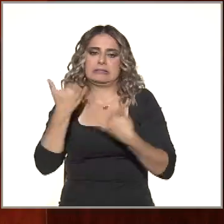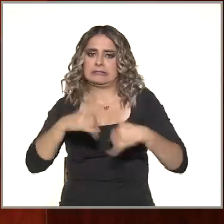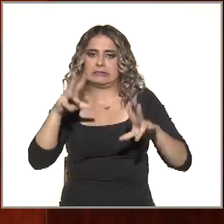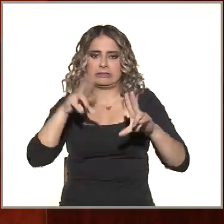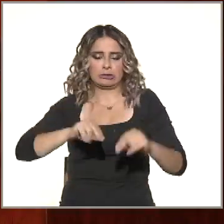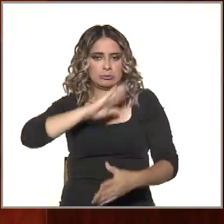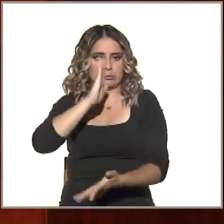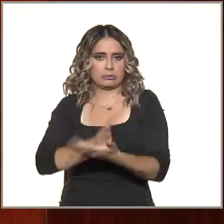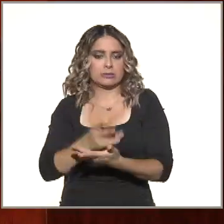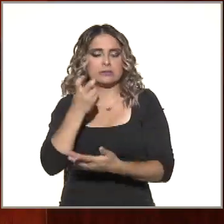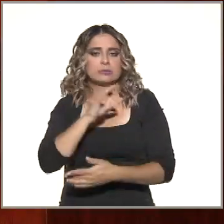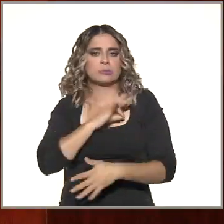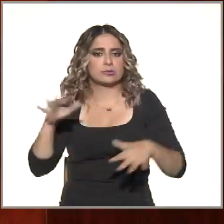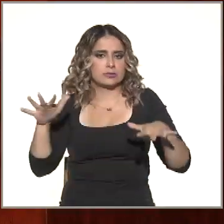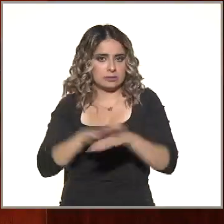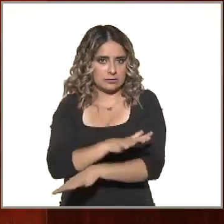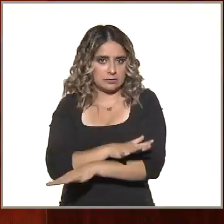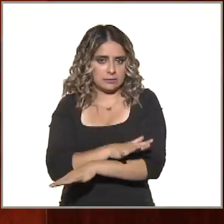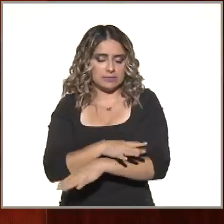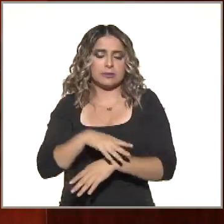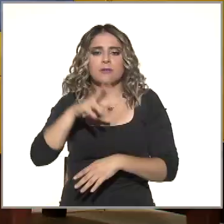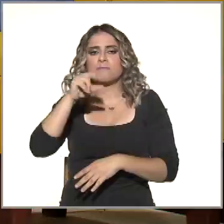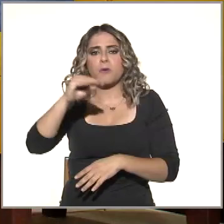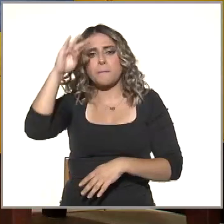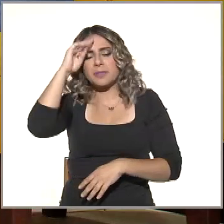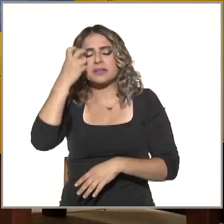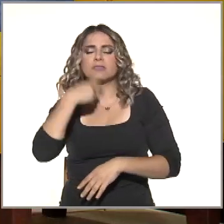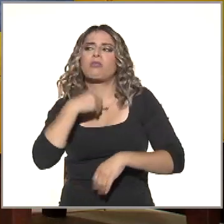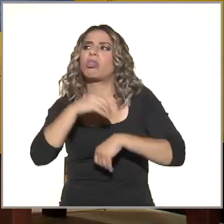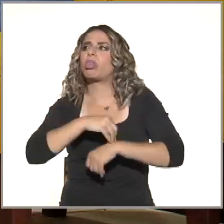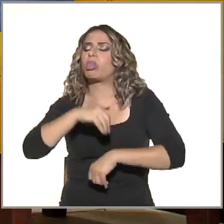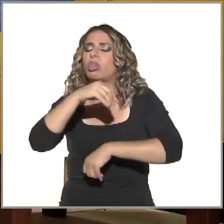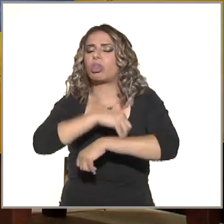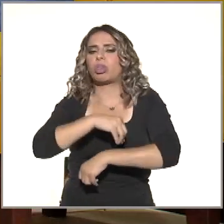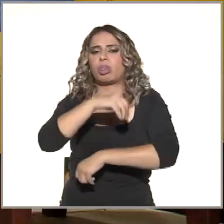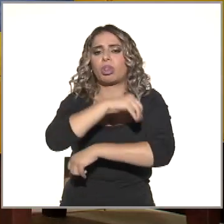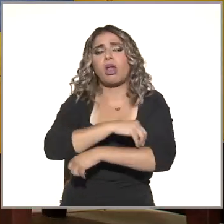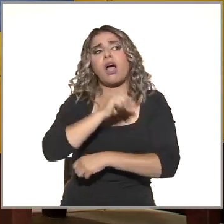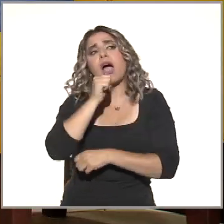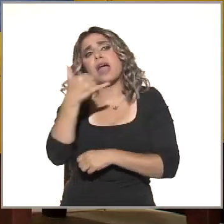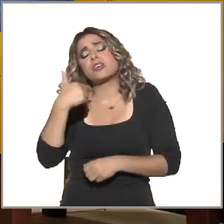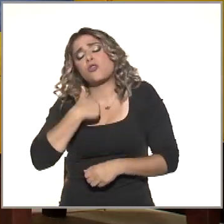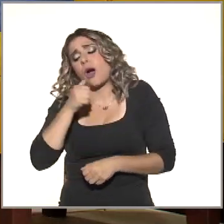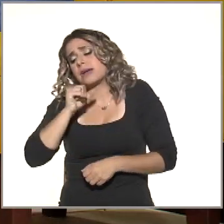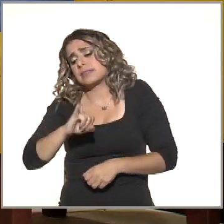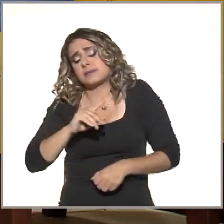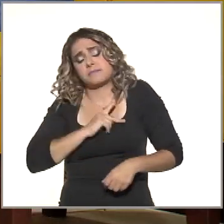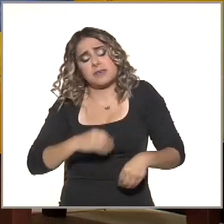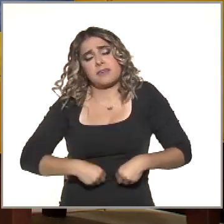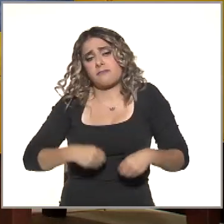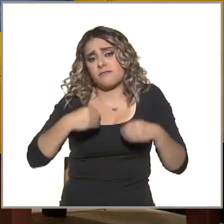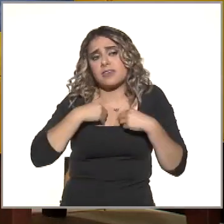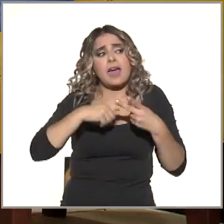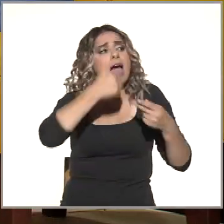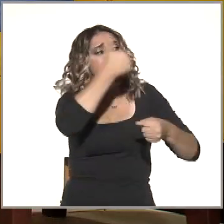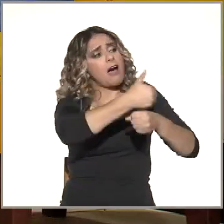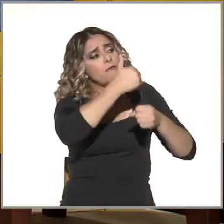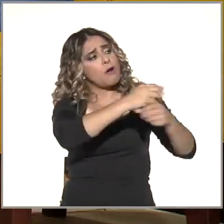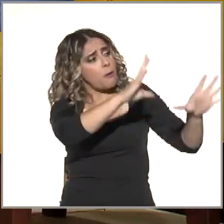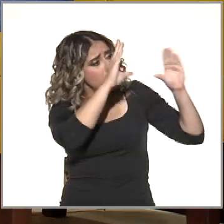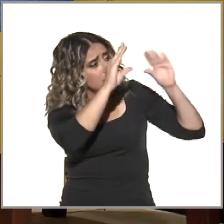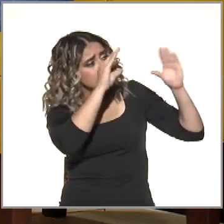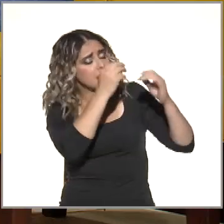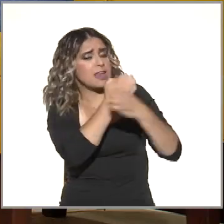y que te interesa hacerlo. No se trata de una justificación como el así he sido toda la vida, mis abuelos así